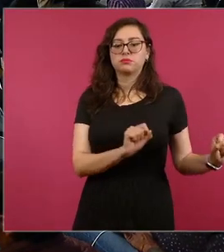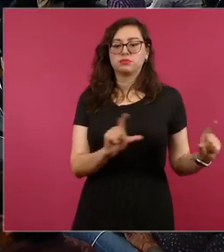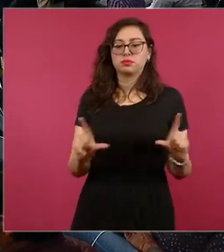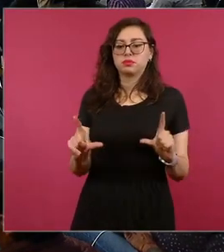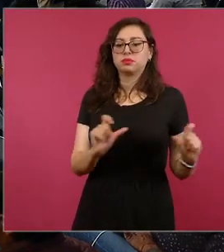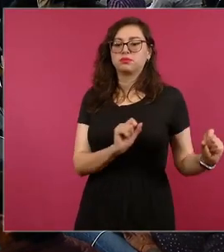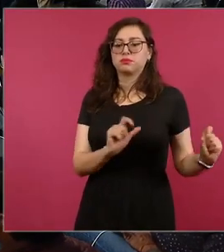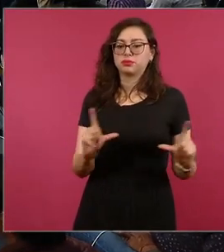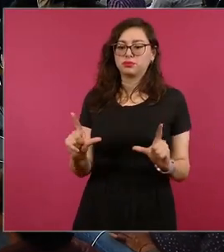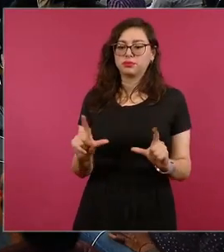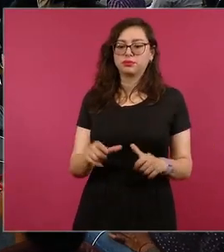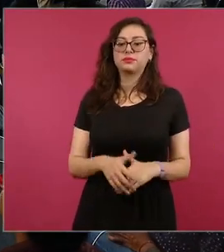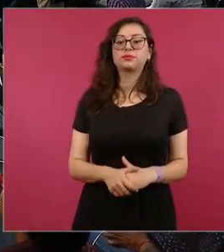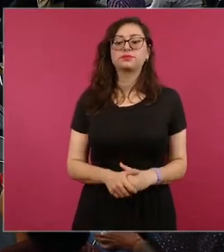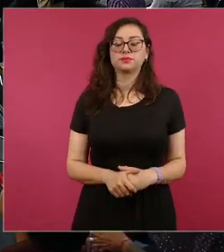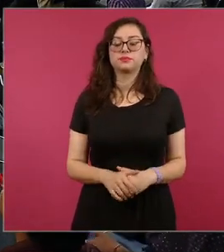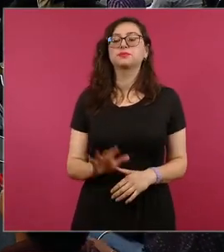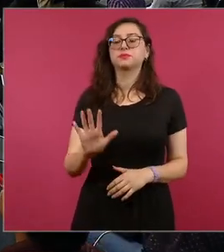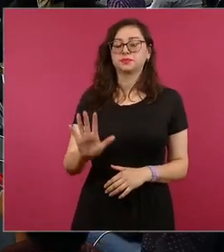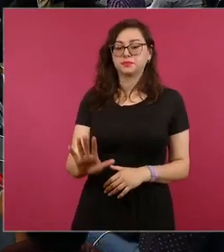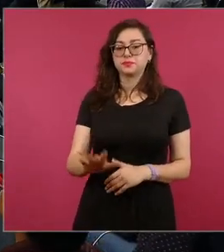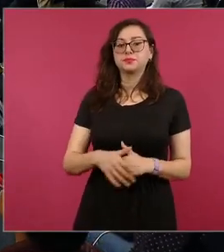Sosa. A ver.